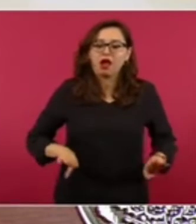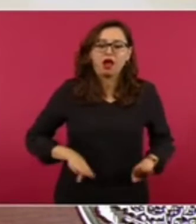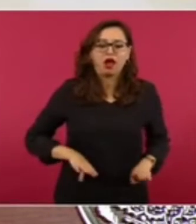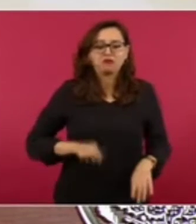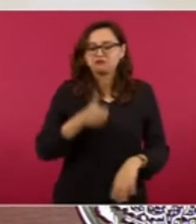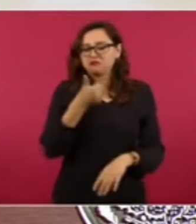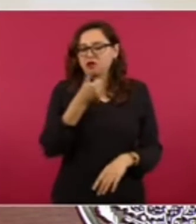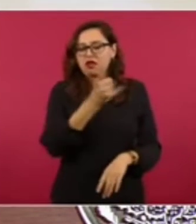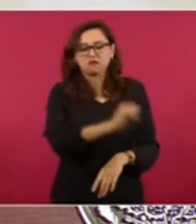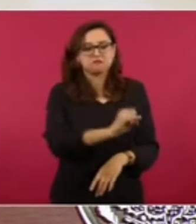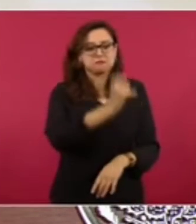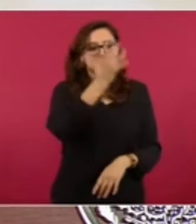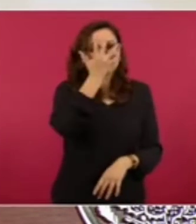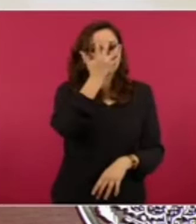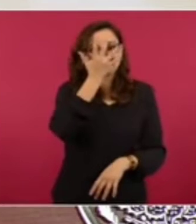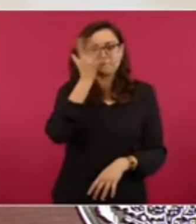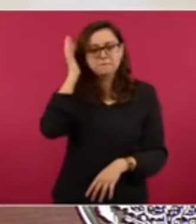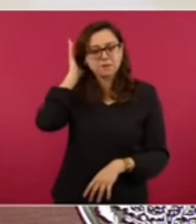La doble moral,